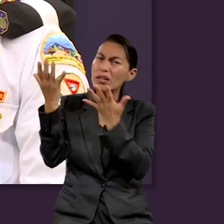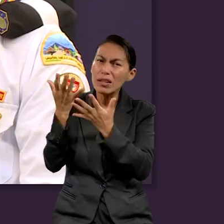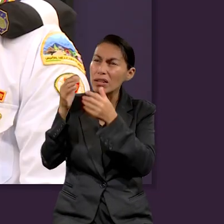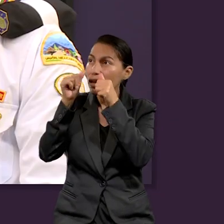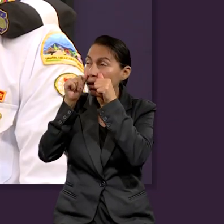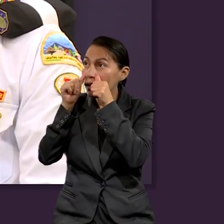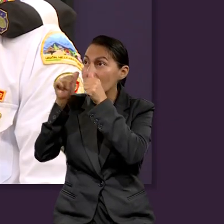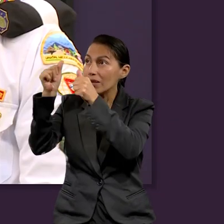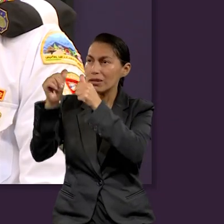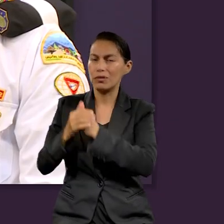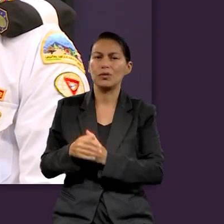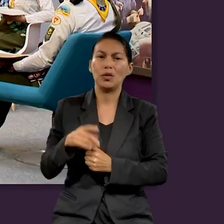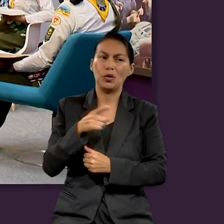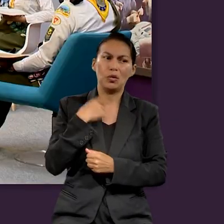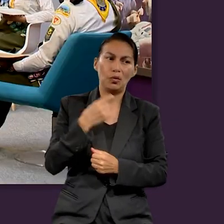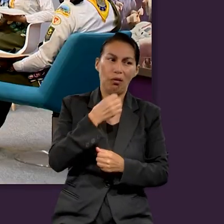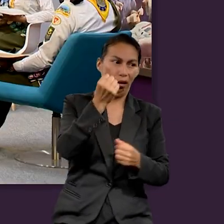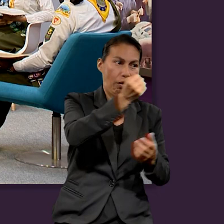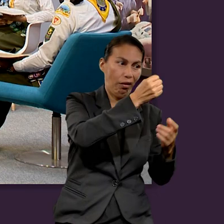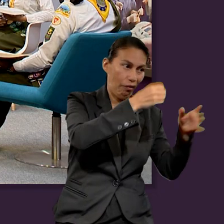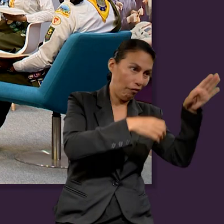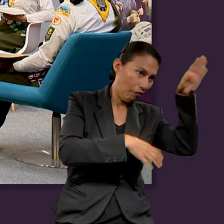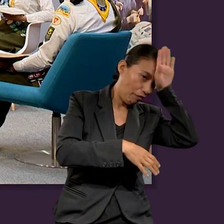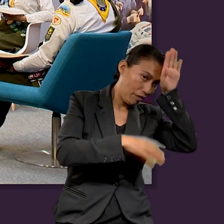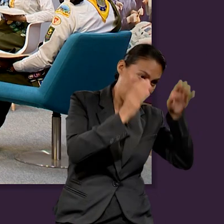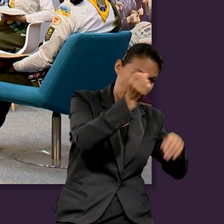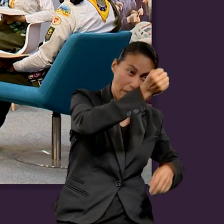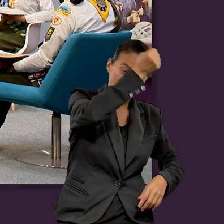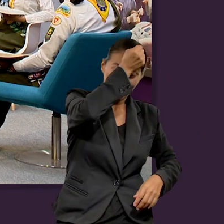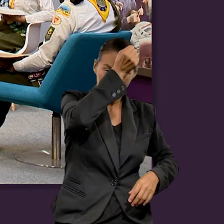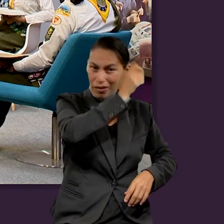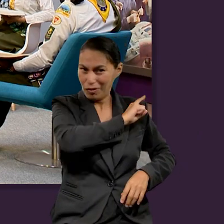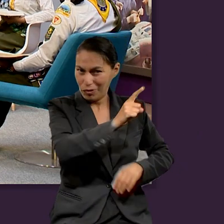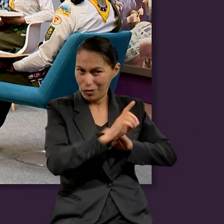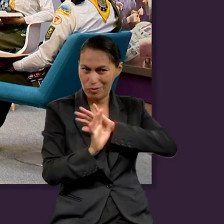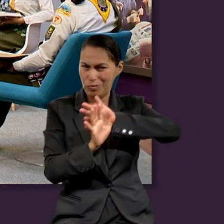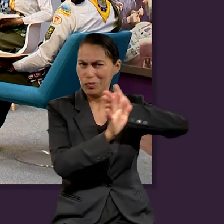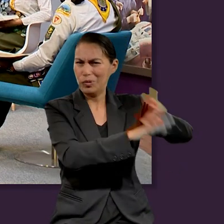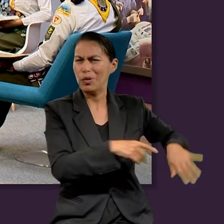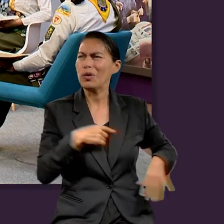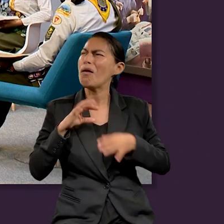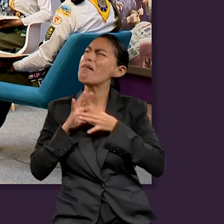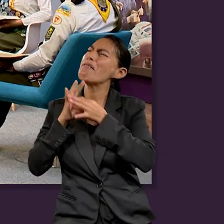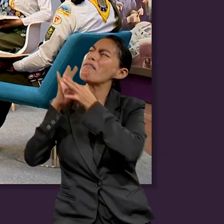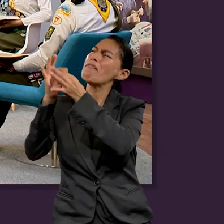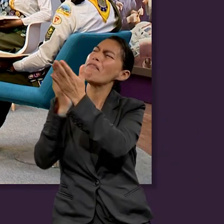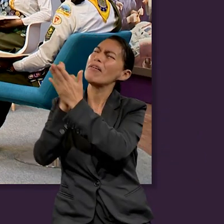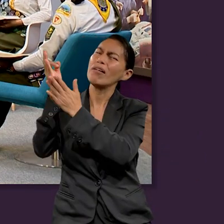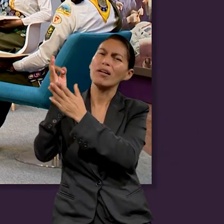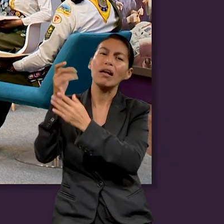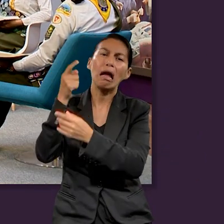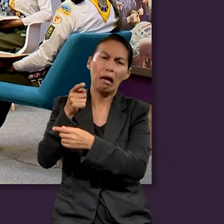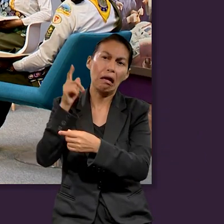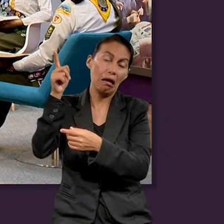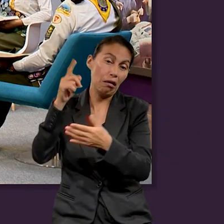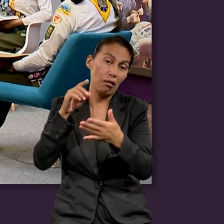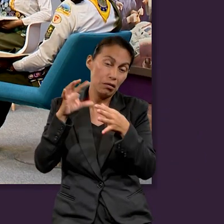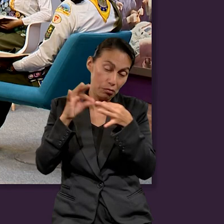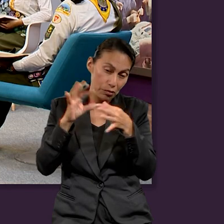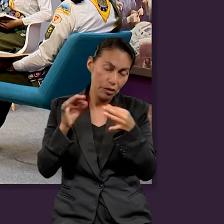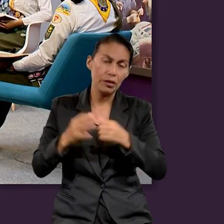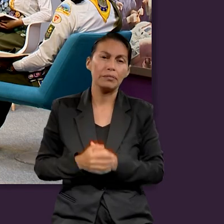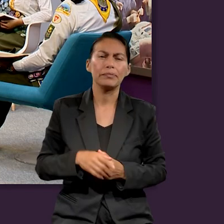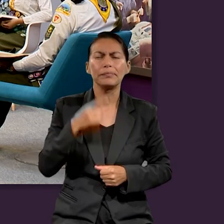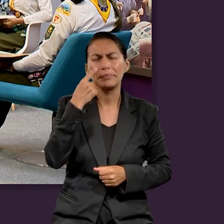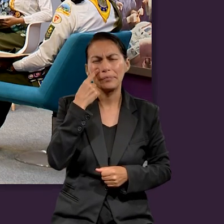no ser pues portadores de la marca de la bestia nos permite eso saben en el mismo